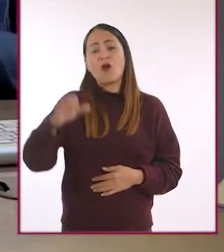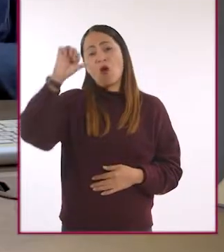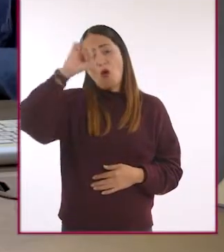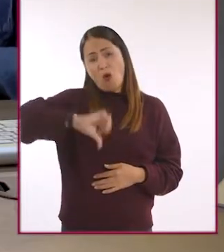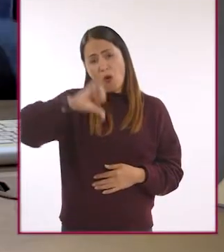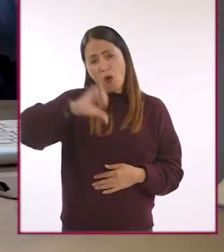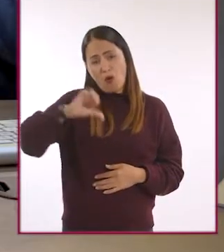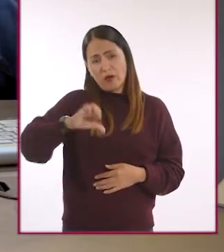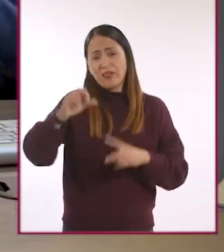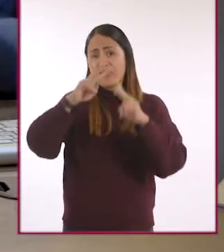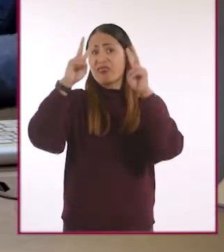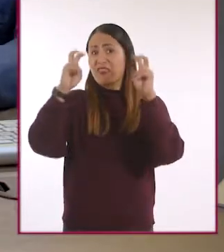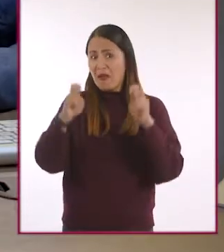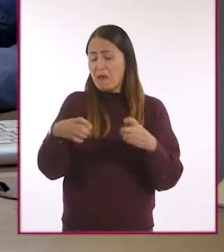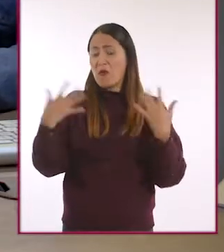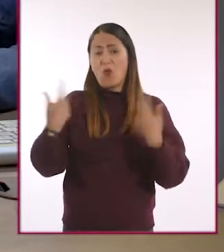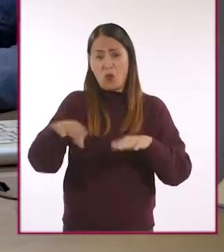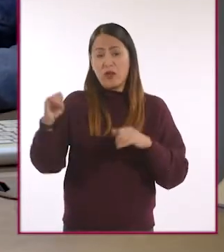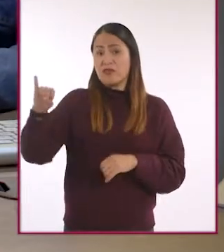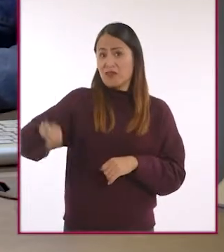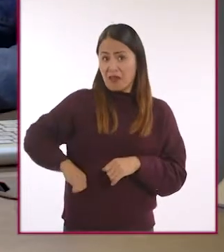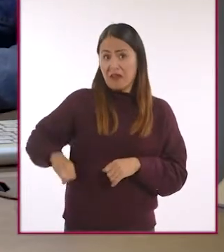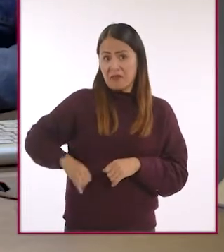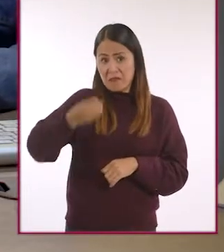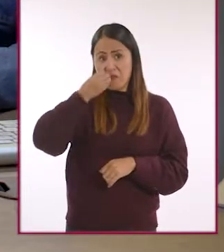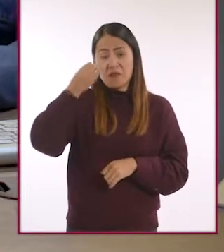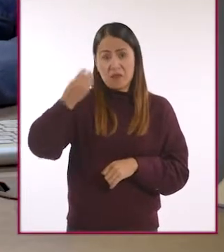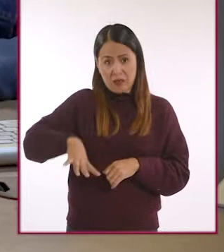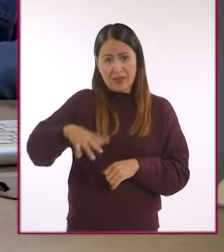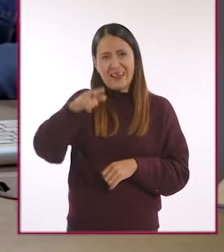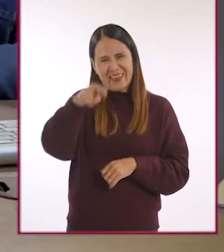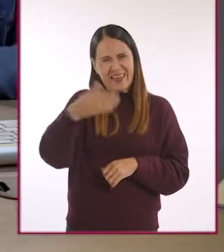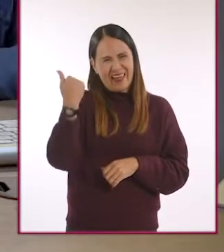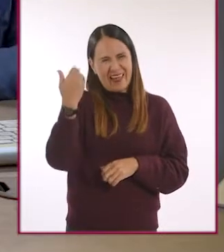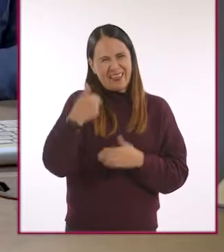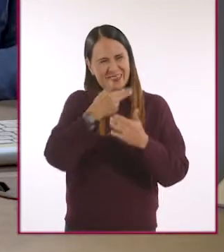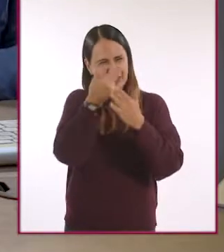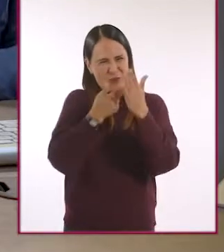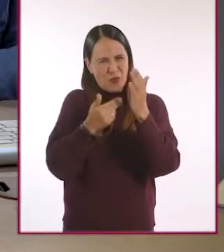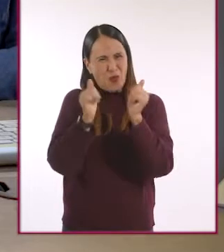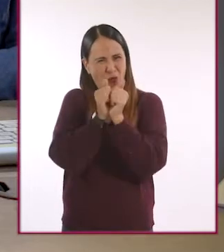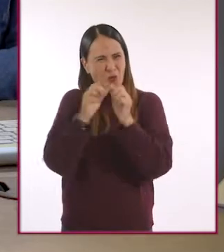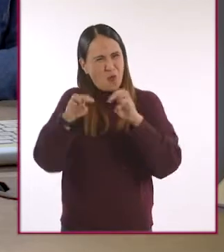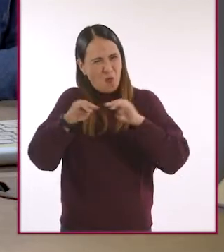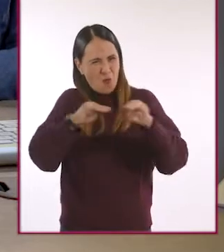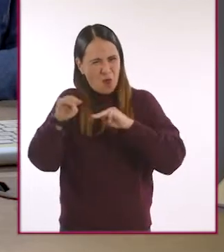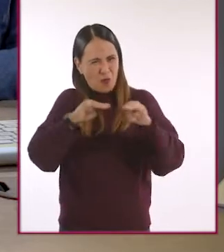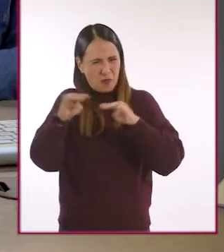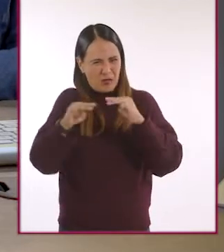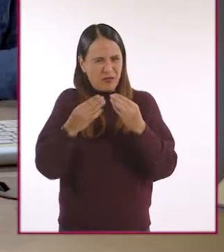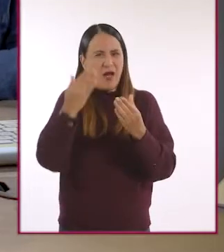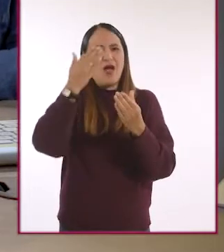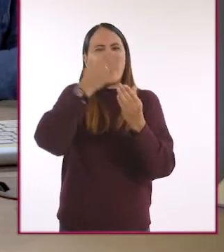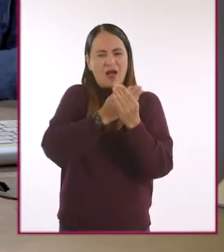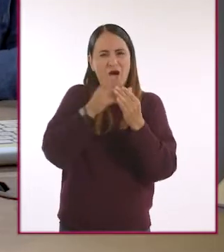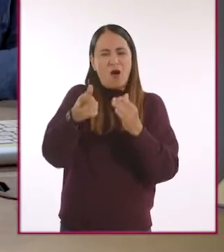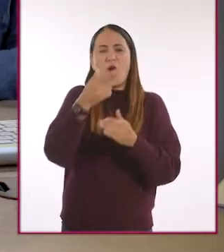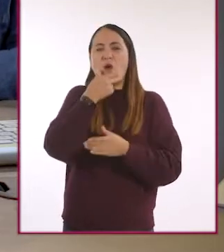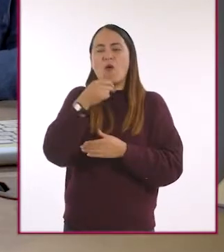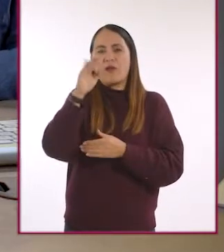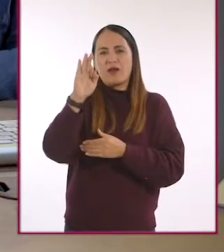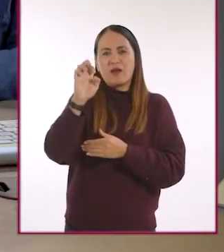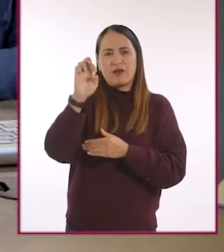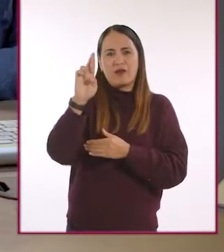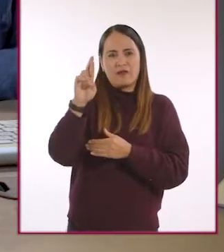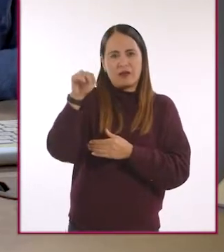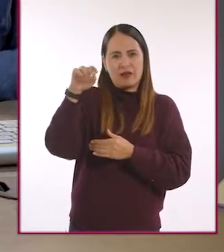Saberes digitales están espectaculares. La secuencia de animación que te estamos compartiendo forma parte de la carpeta de animación de Fernando Campos y